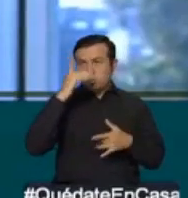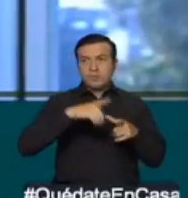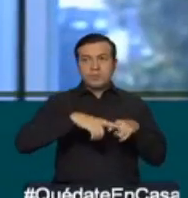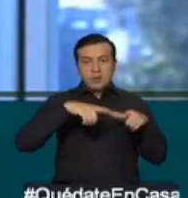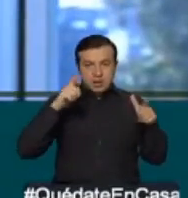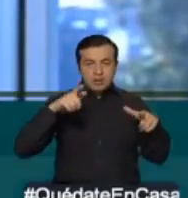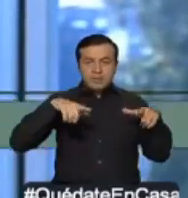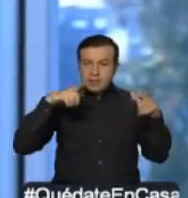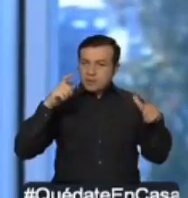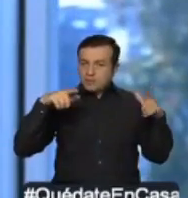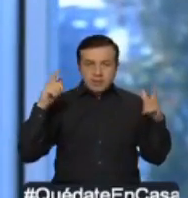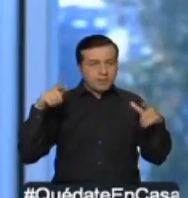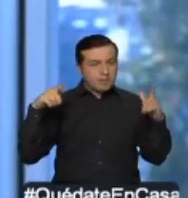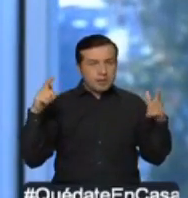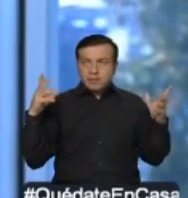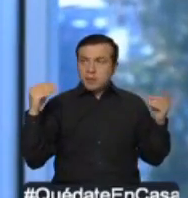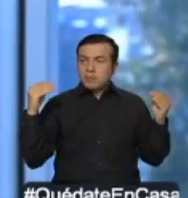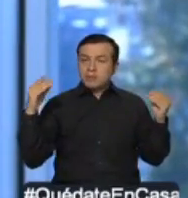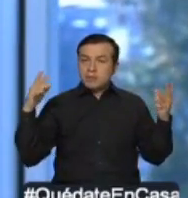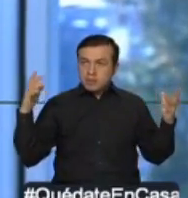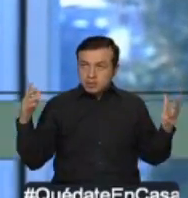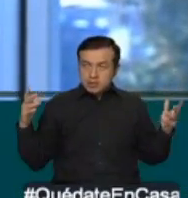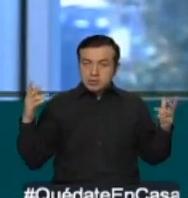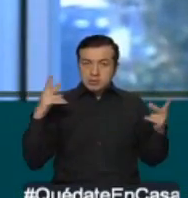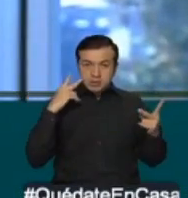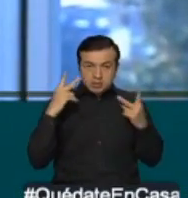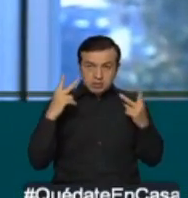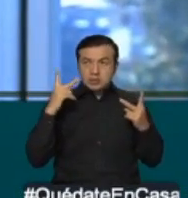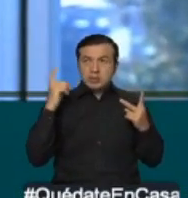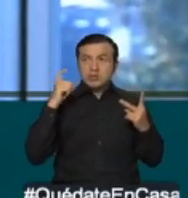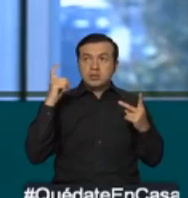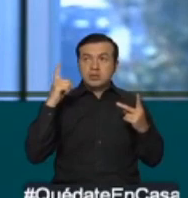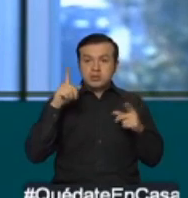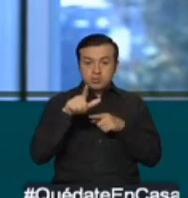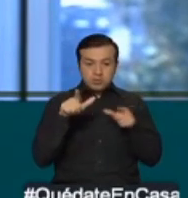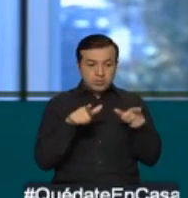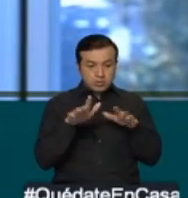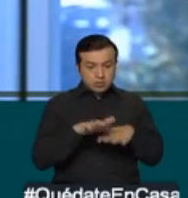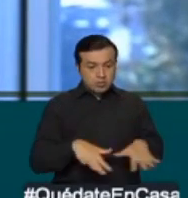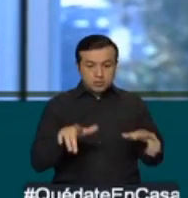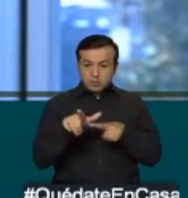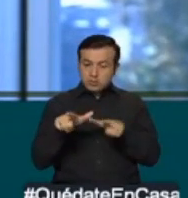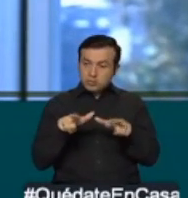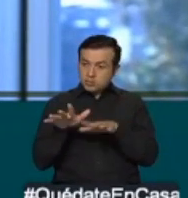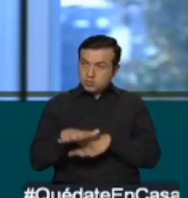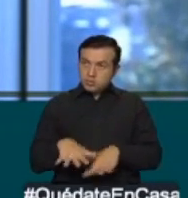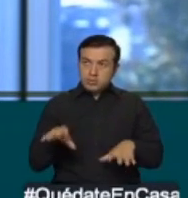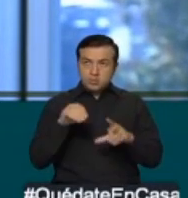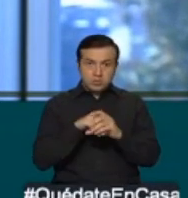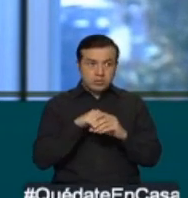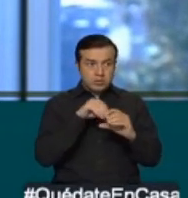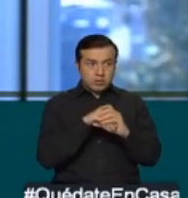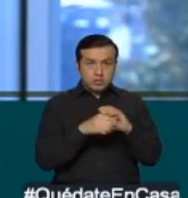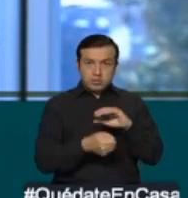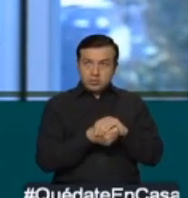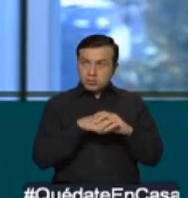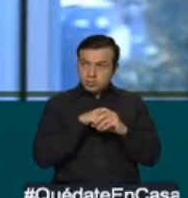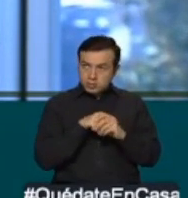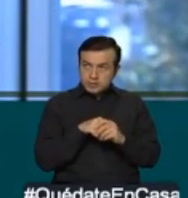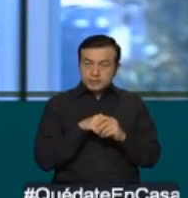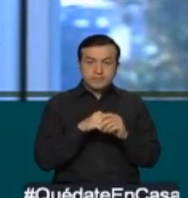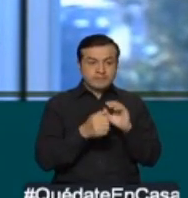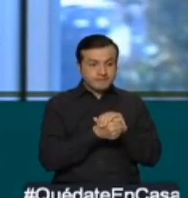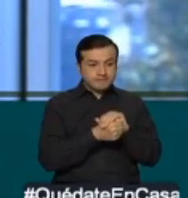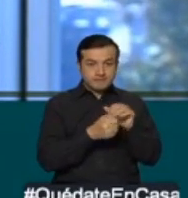como hemos visto estos días vamos a tener que ubicar lugares en los cuales podamos poner en